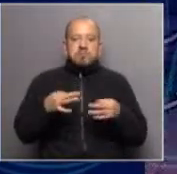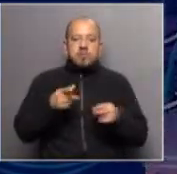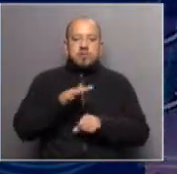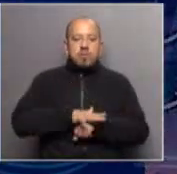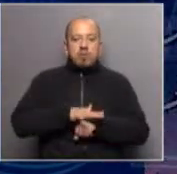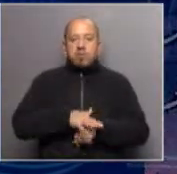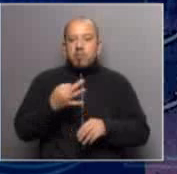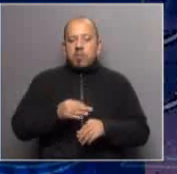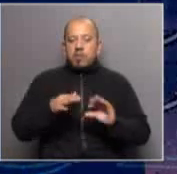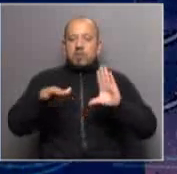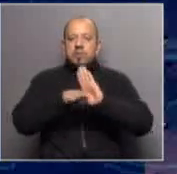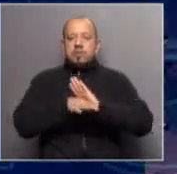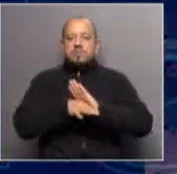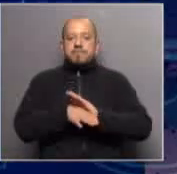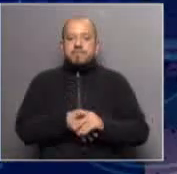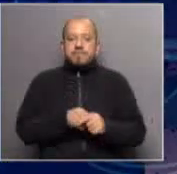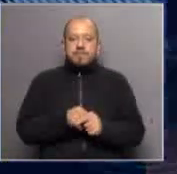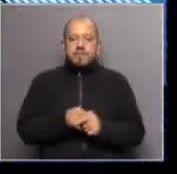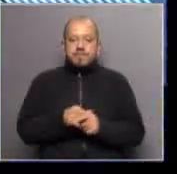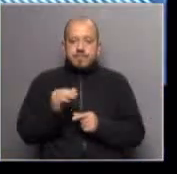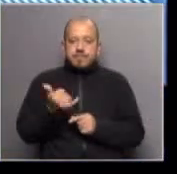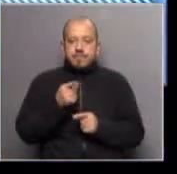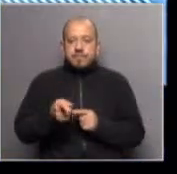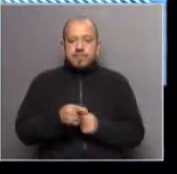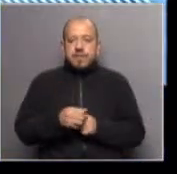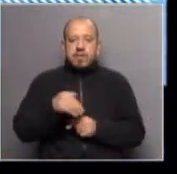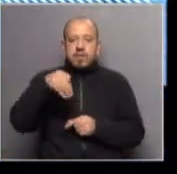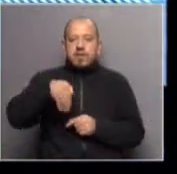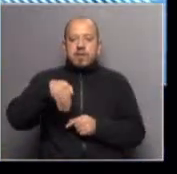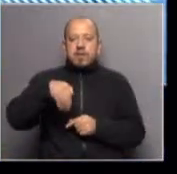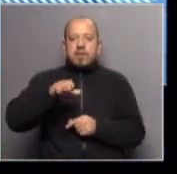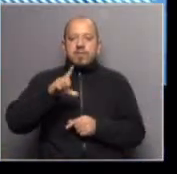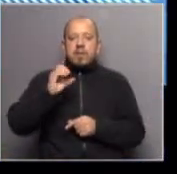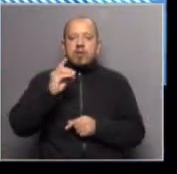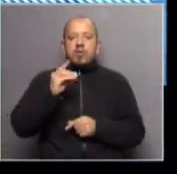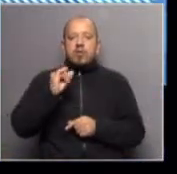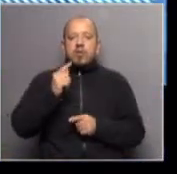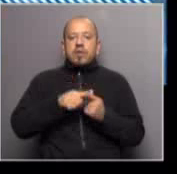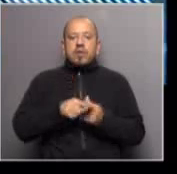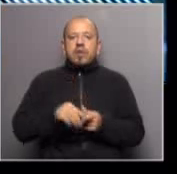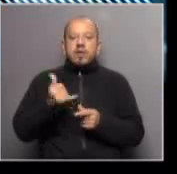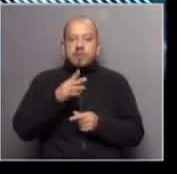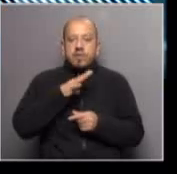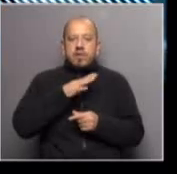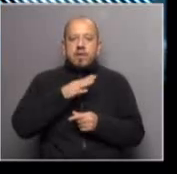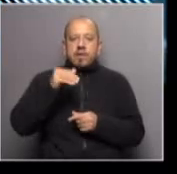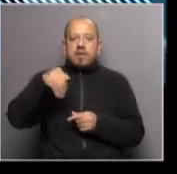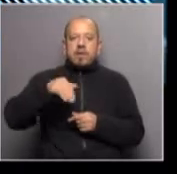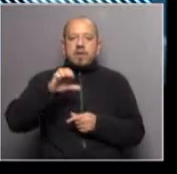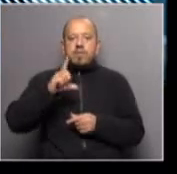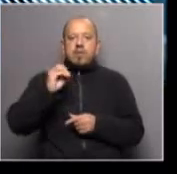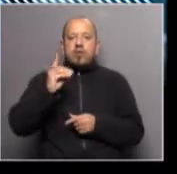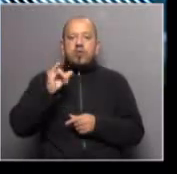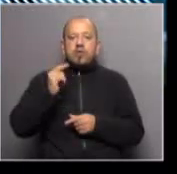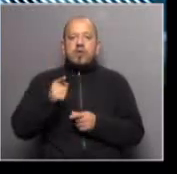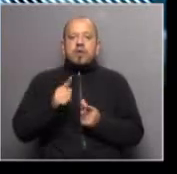momento. ¿Te apareció ya con la melodía o no? El estribillo ya tenía melodía y la otra melodía